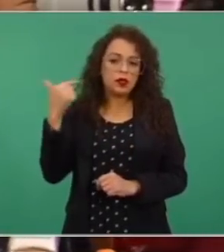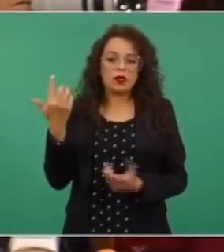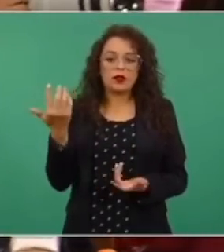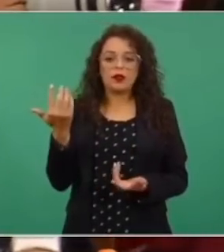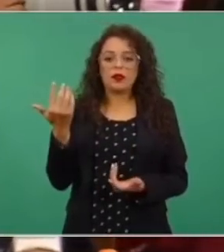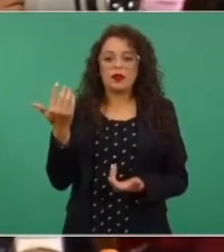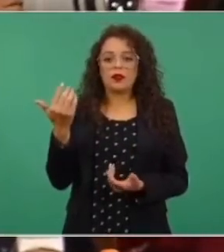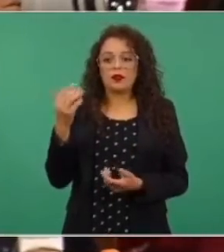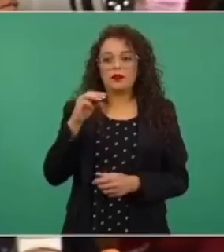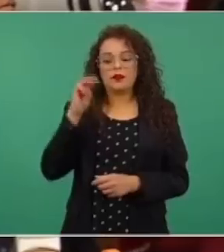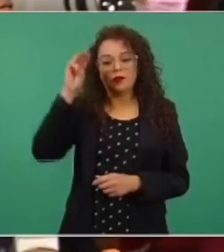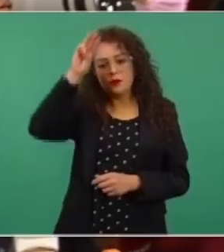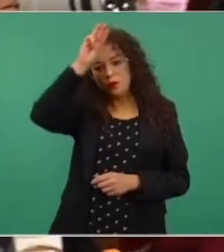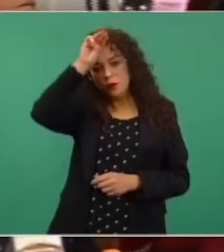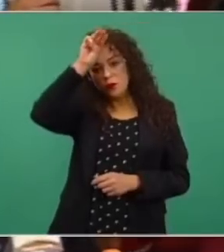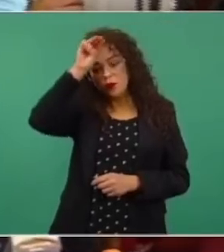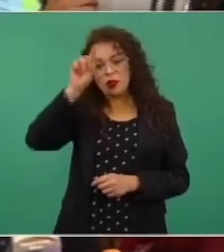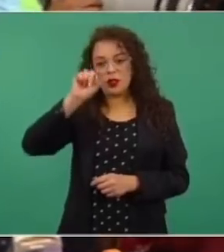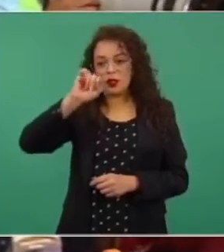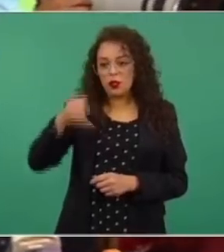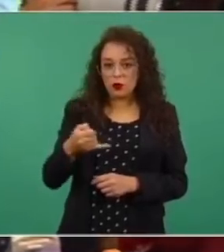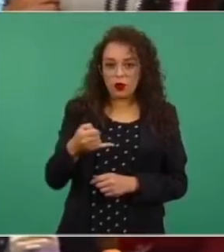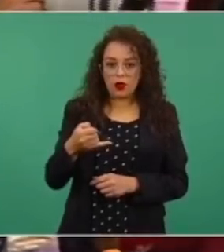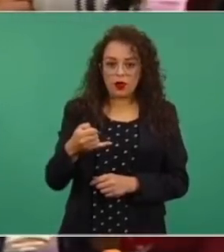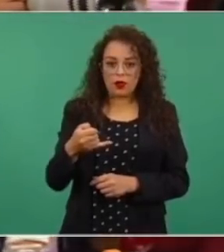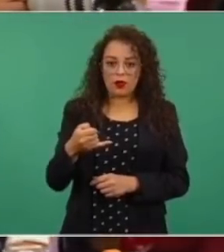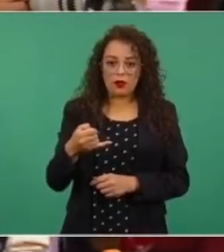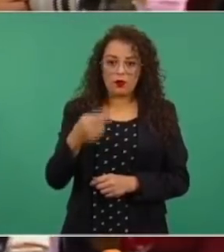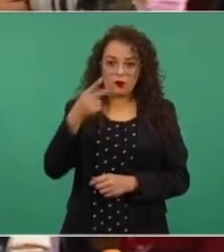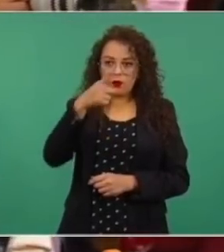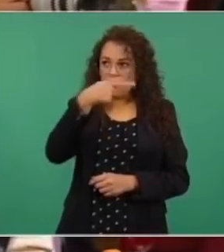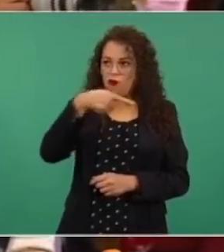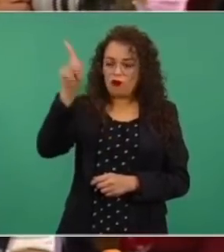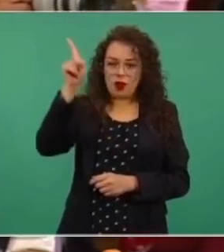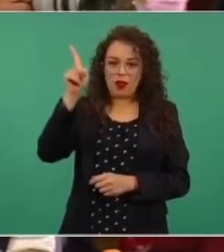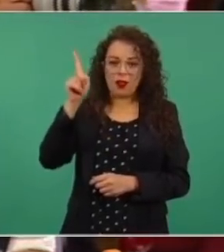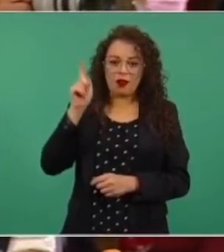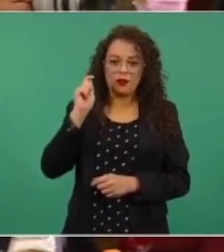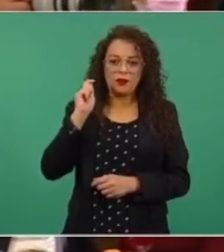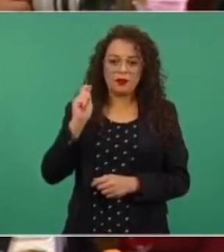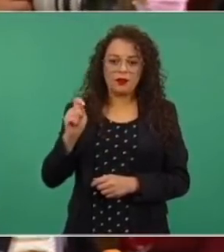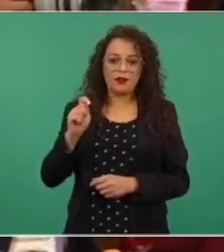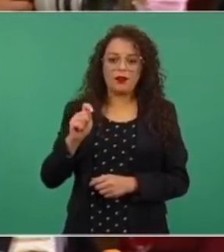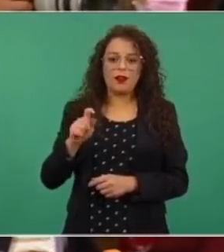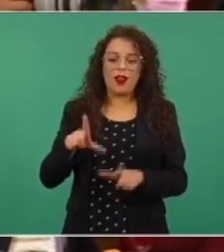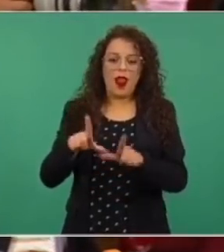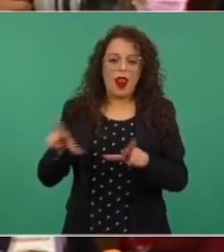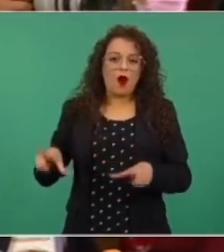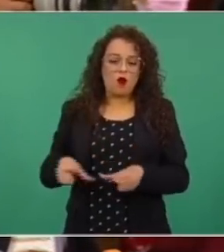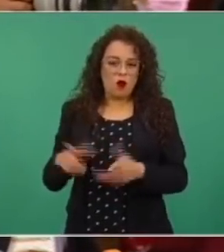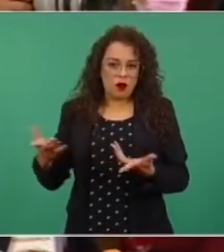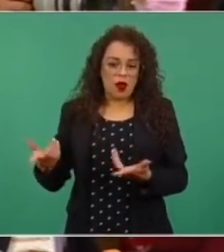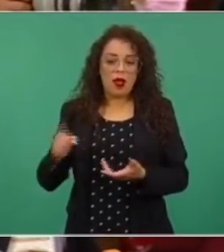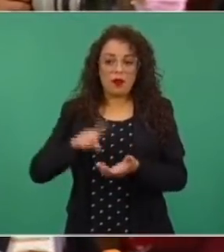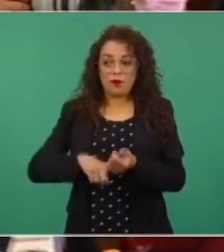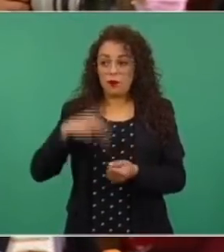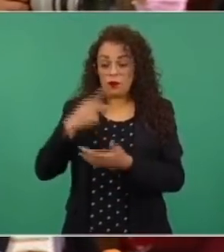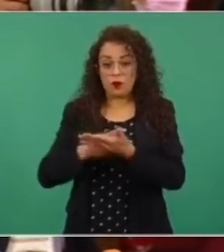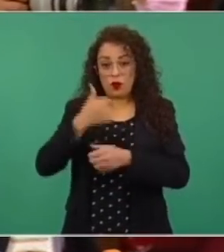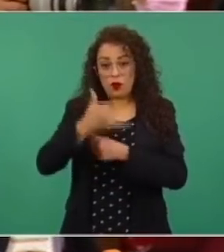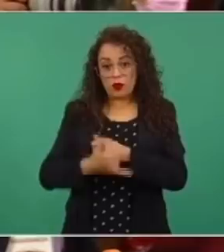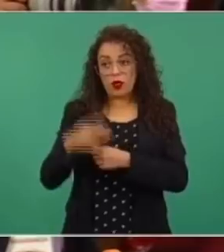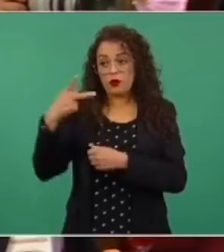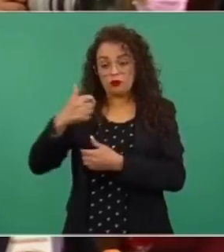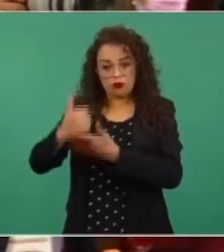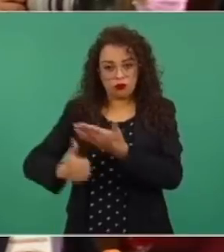Monterrey, Tijuana, la comarca que usted fue a lo que es el agua saludable para la laguna, que son proyectos metropolitanos y que finalmente